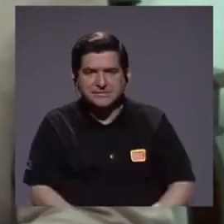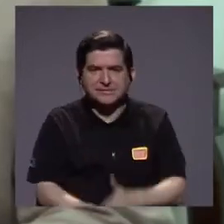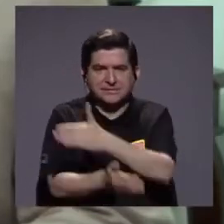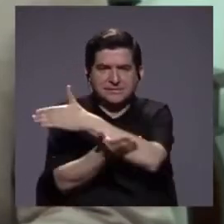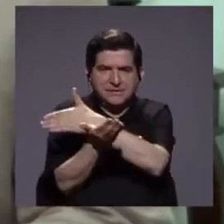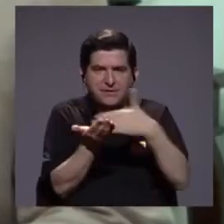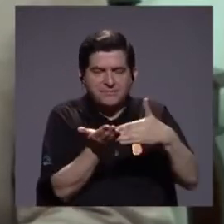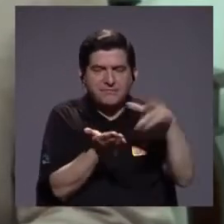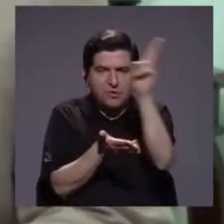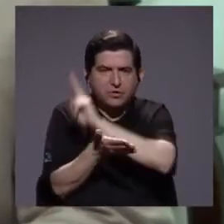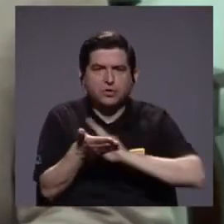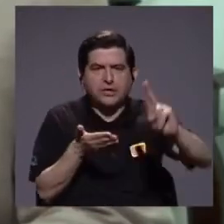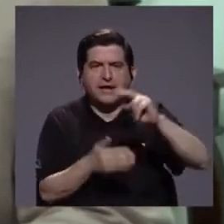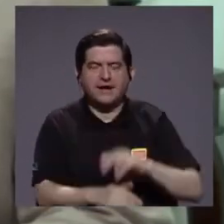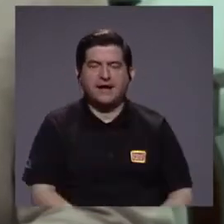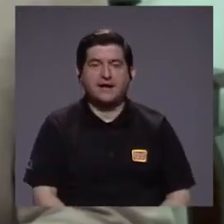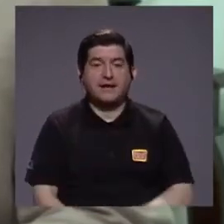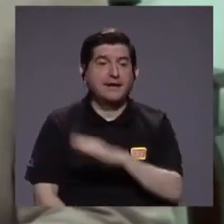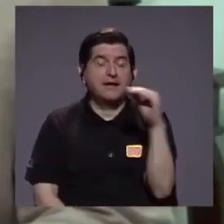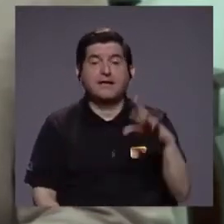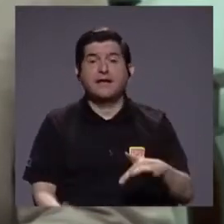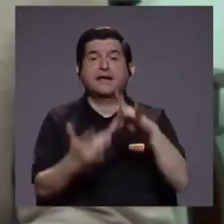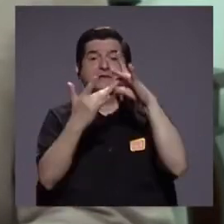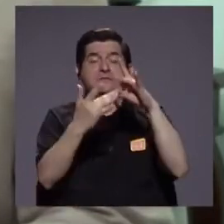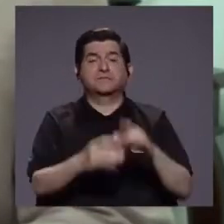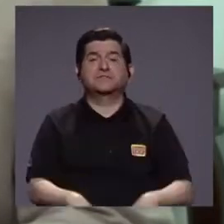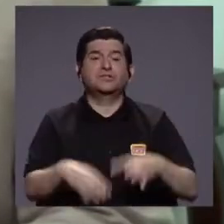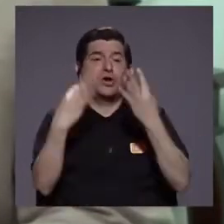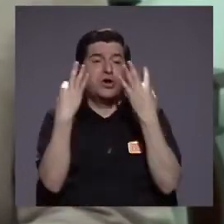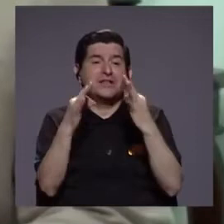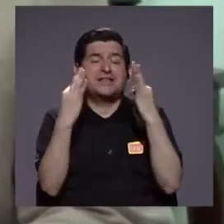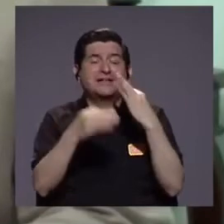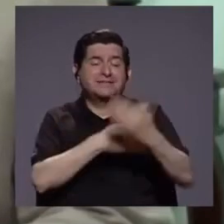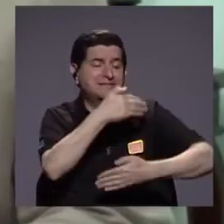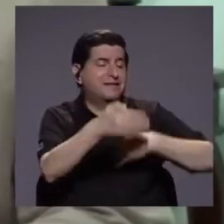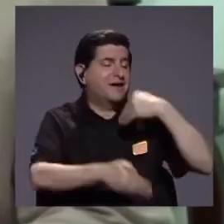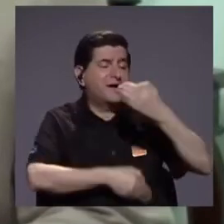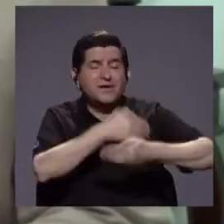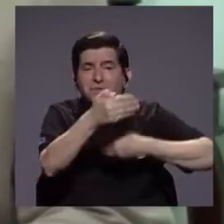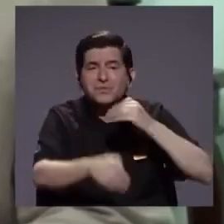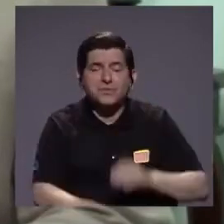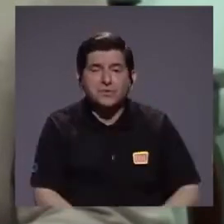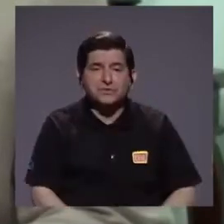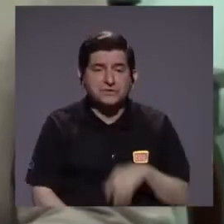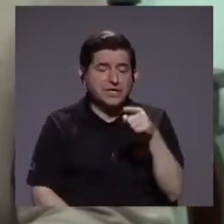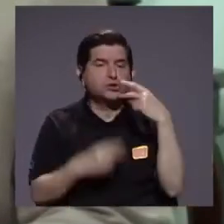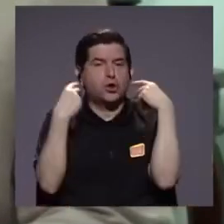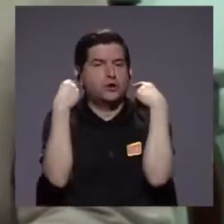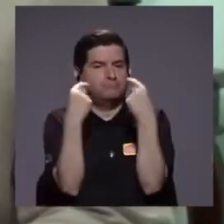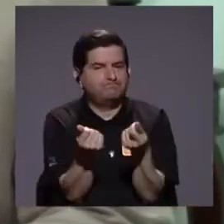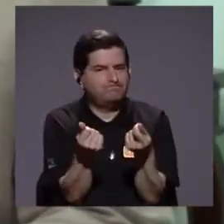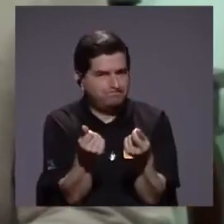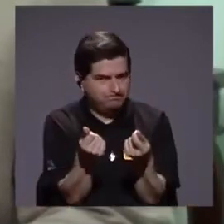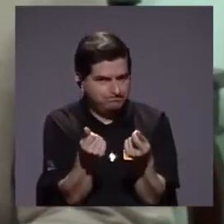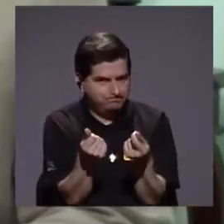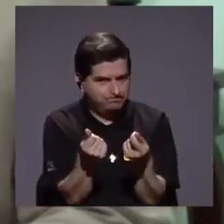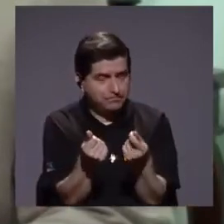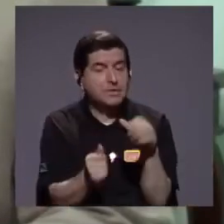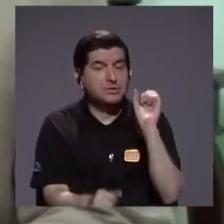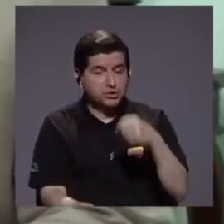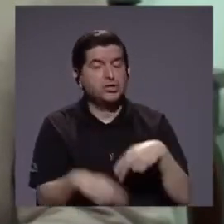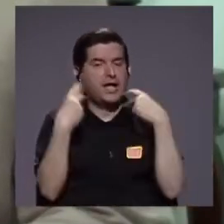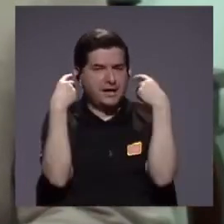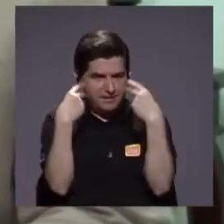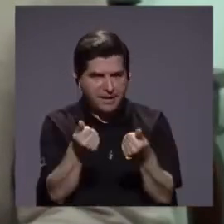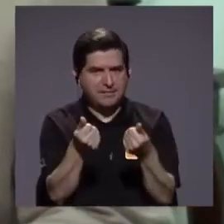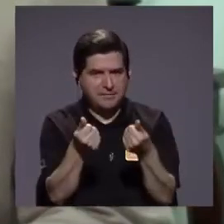la universidad y, sobre todo, buscar que los procesos sean expeditos, rápidos y